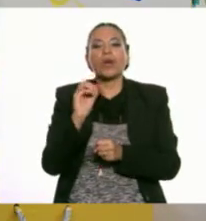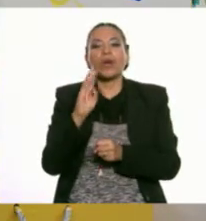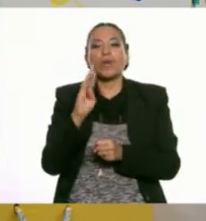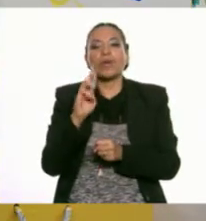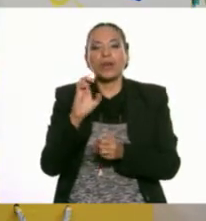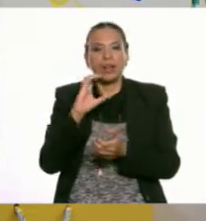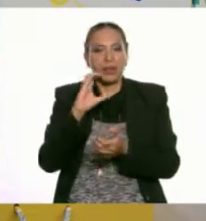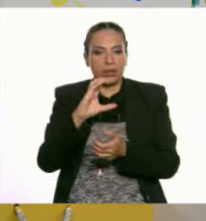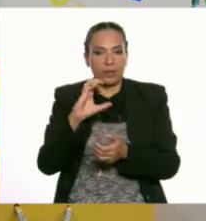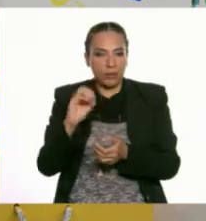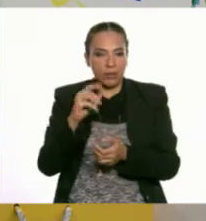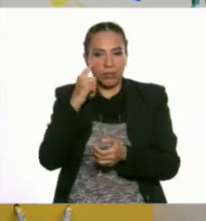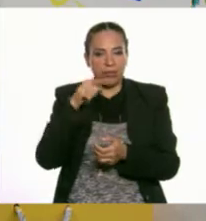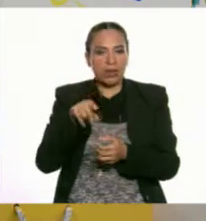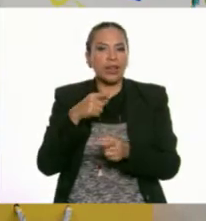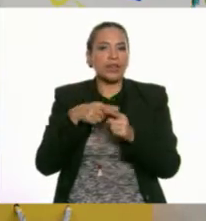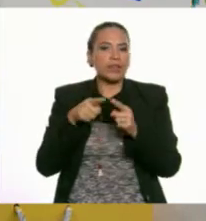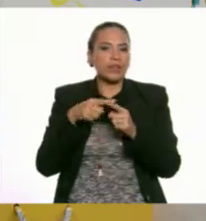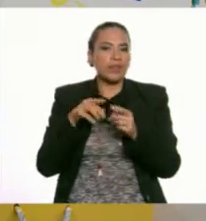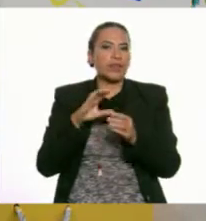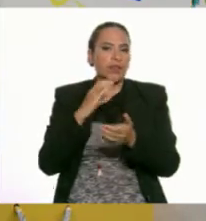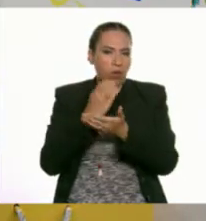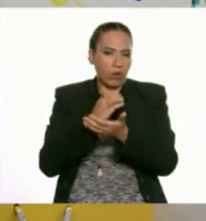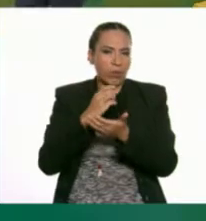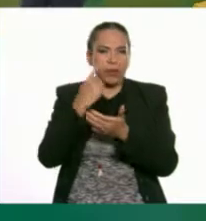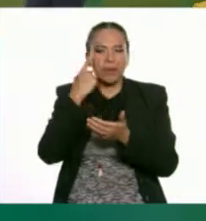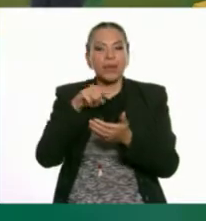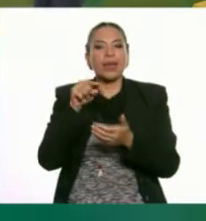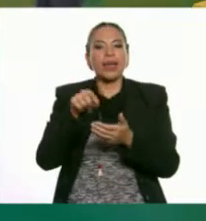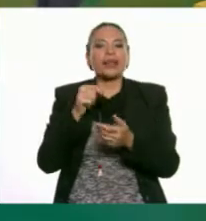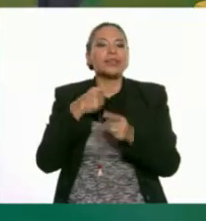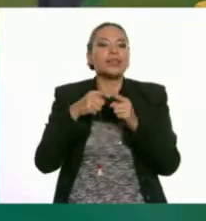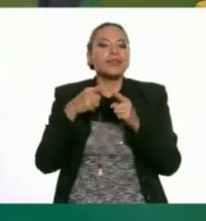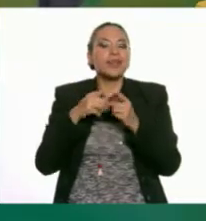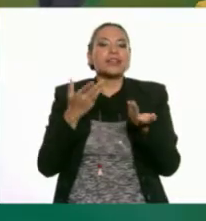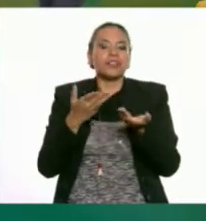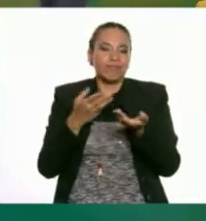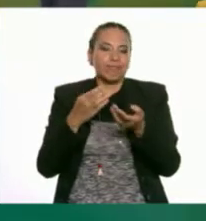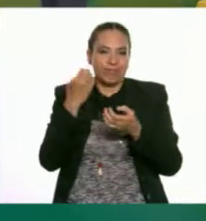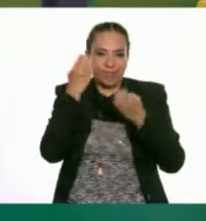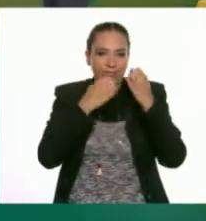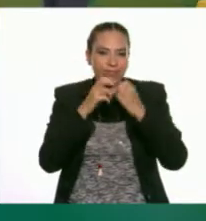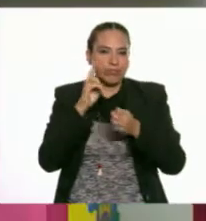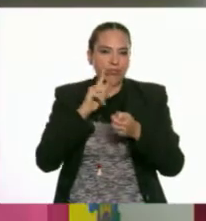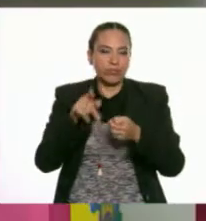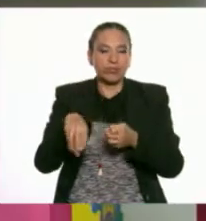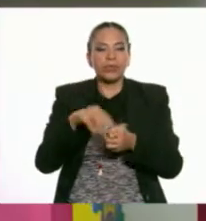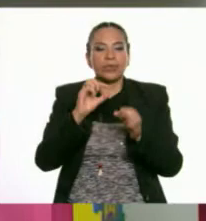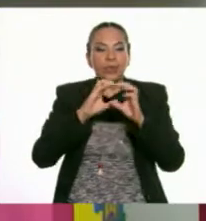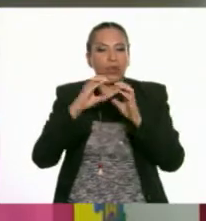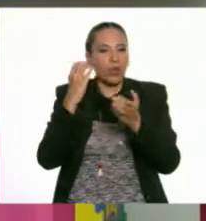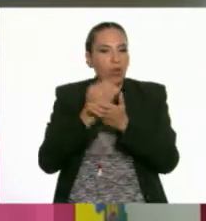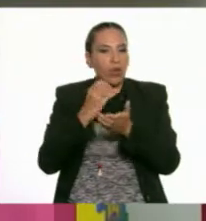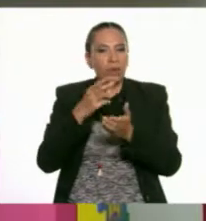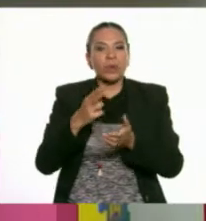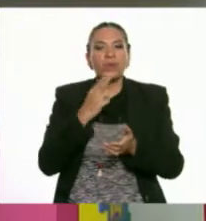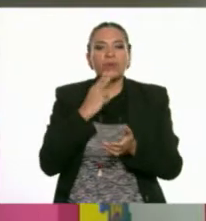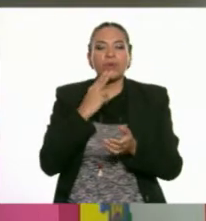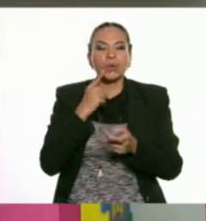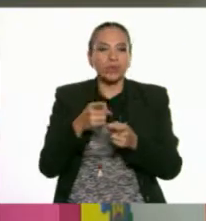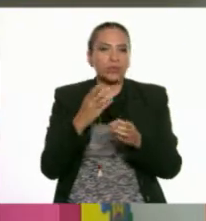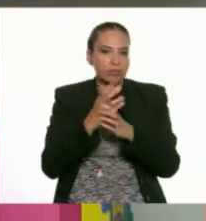estos experimentos y estos electroimanes. Y por eso también es que el alambre de cobre es bastante utilizado en este tipo